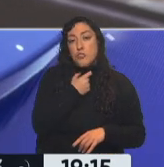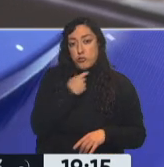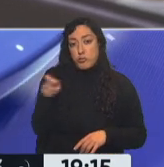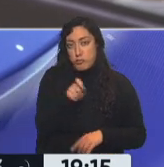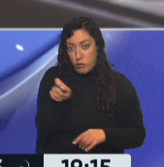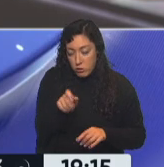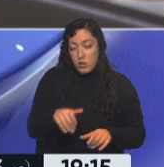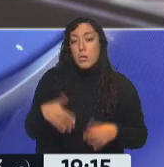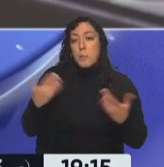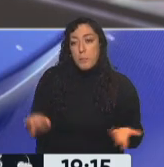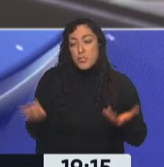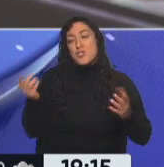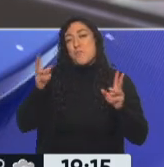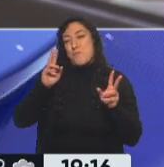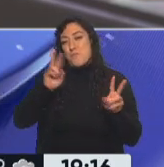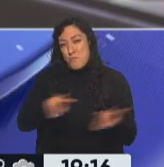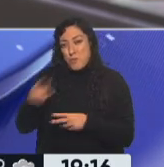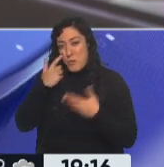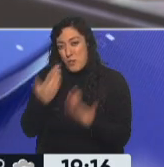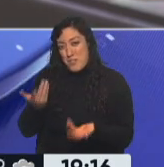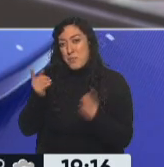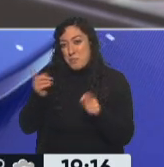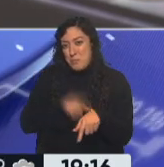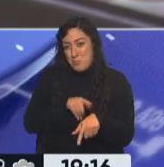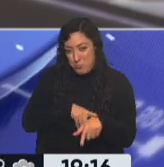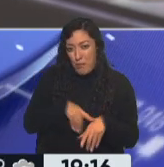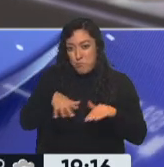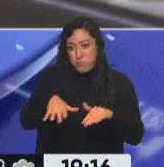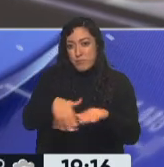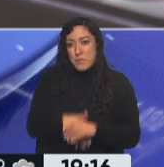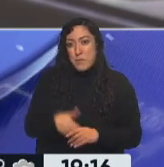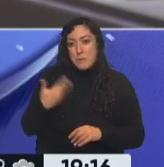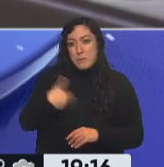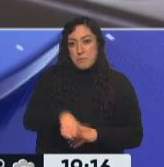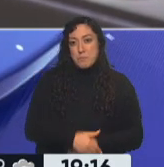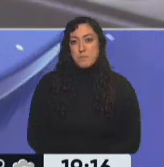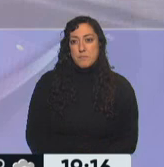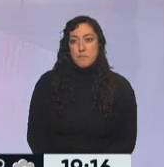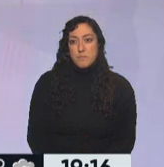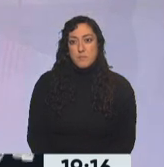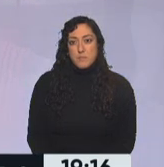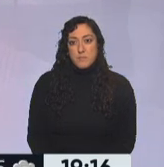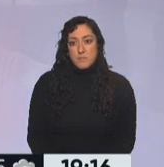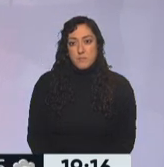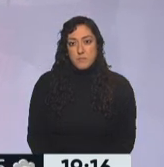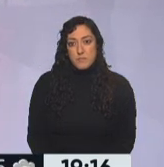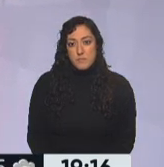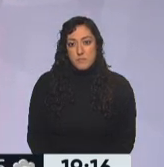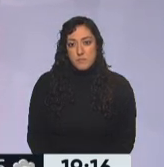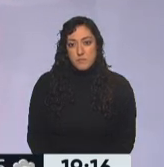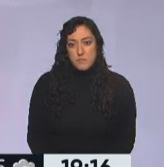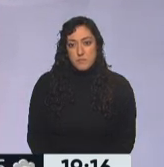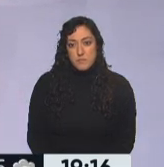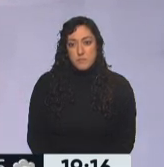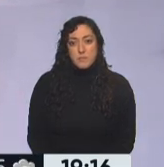coincide justamente con esos recitales que Taylor Swift va a estar brindando en poquito nada más. Ahí estamos entonces con ella. Y vamos al lado de